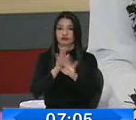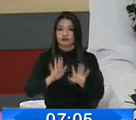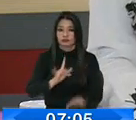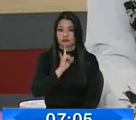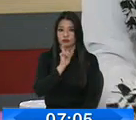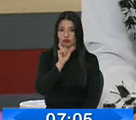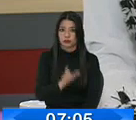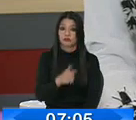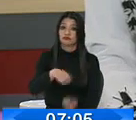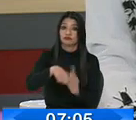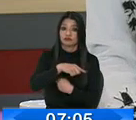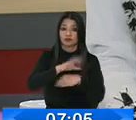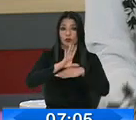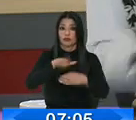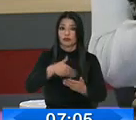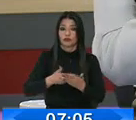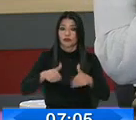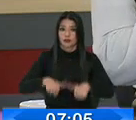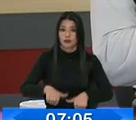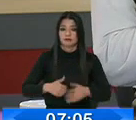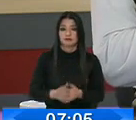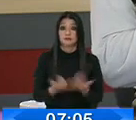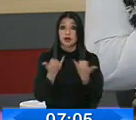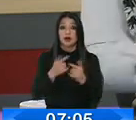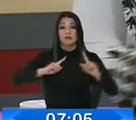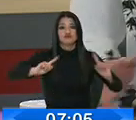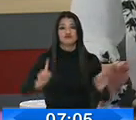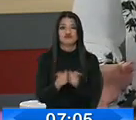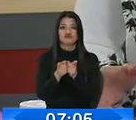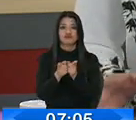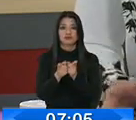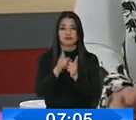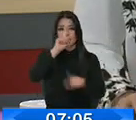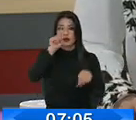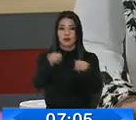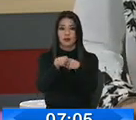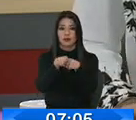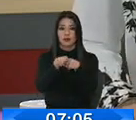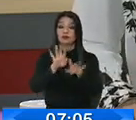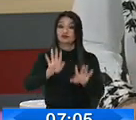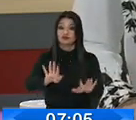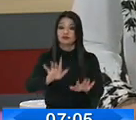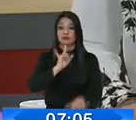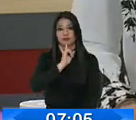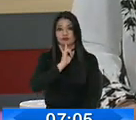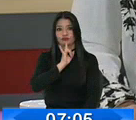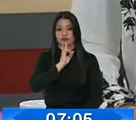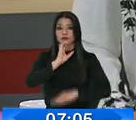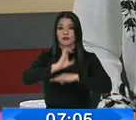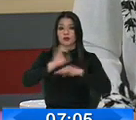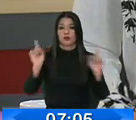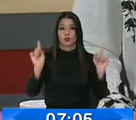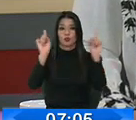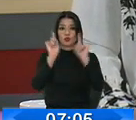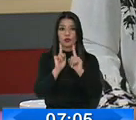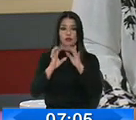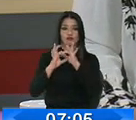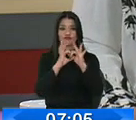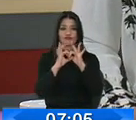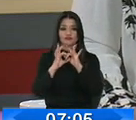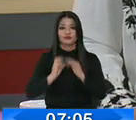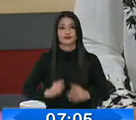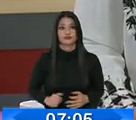norteamericano, regresó al país. A continuación, un resumen de algunos de los acuerdos alcanzados en los encuentros de relaciones